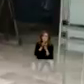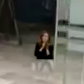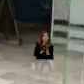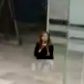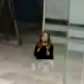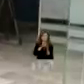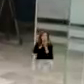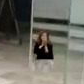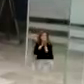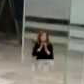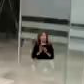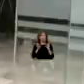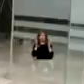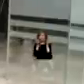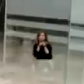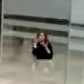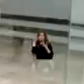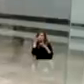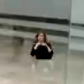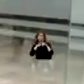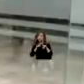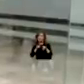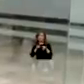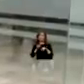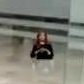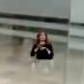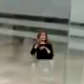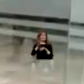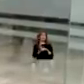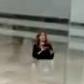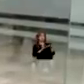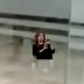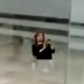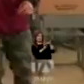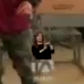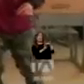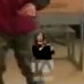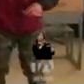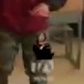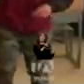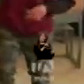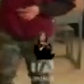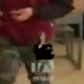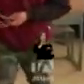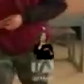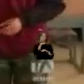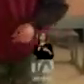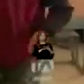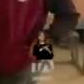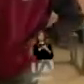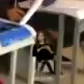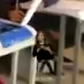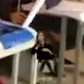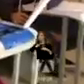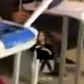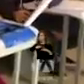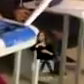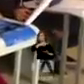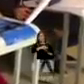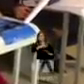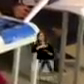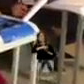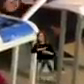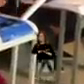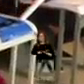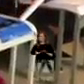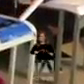ciudadanas buscan por varias vías restar legitimidad a la institución o incluso invalidar la elección de los consejeros